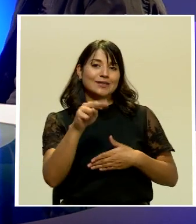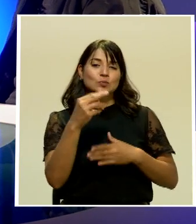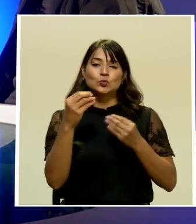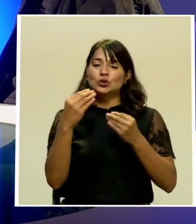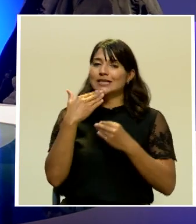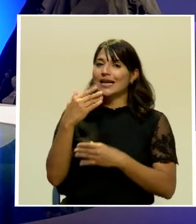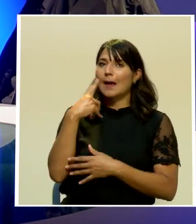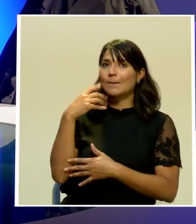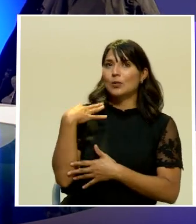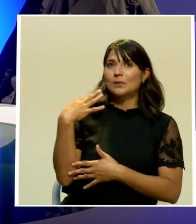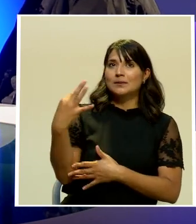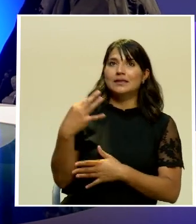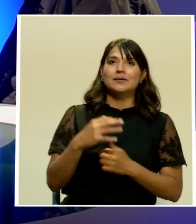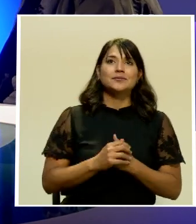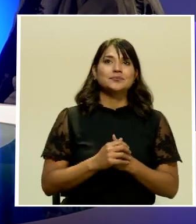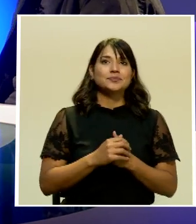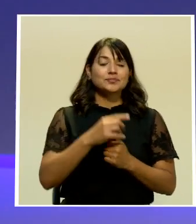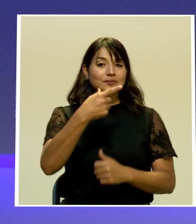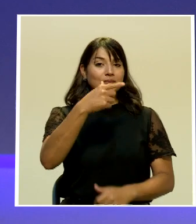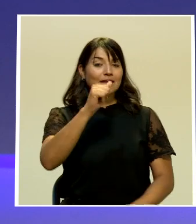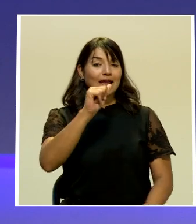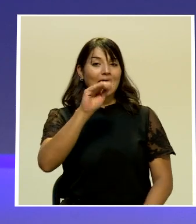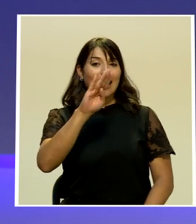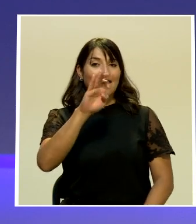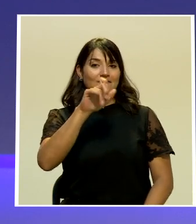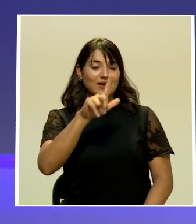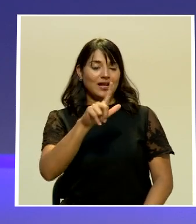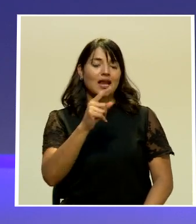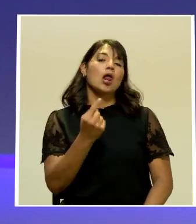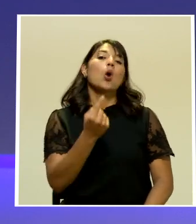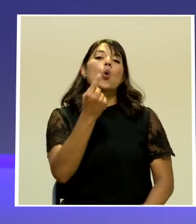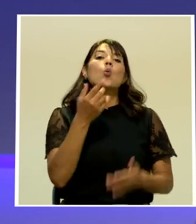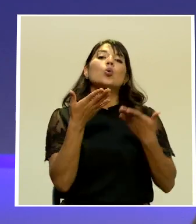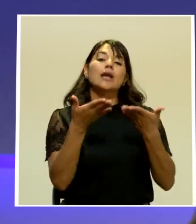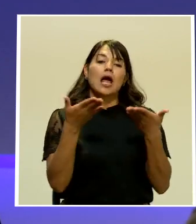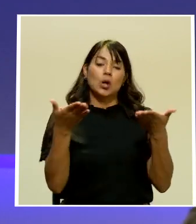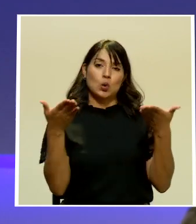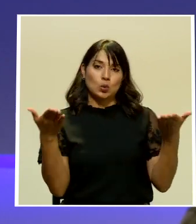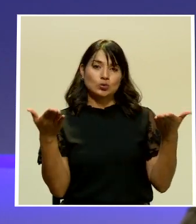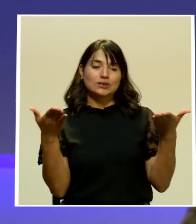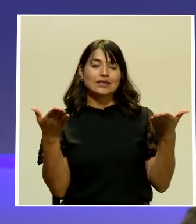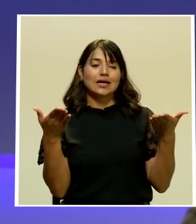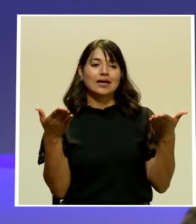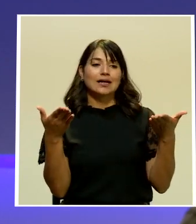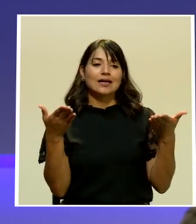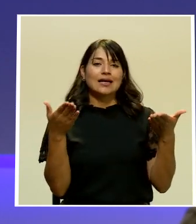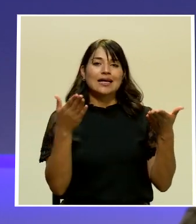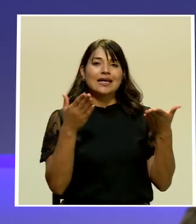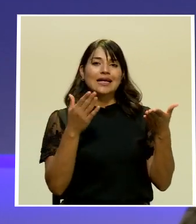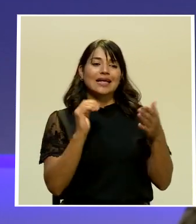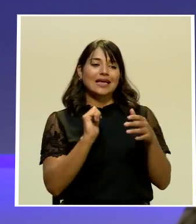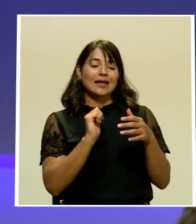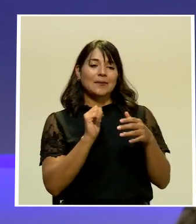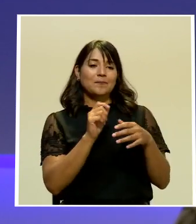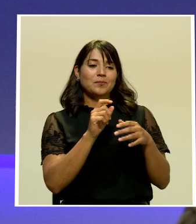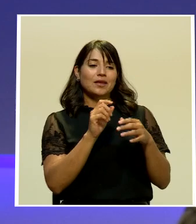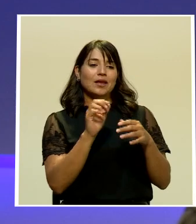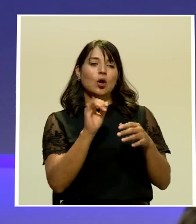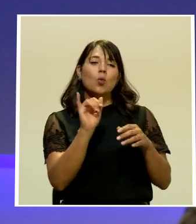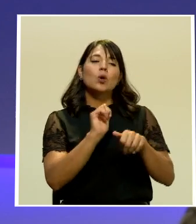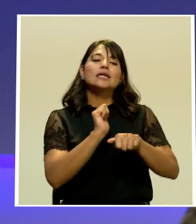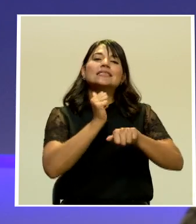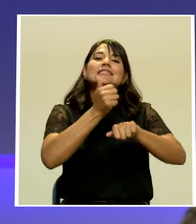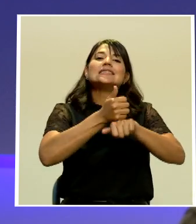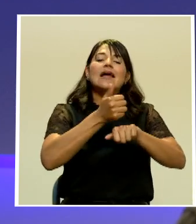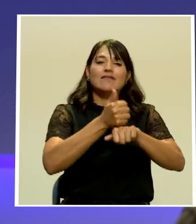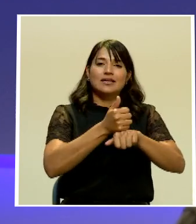invitarme. Gabriel, una de las cosas que define a alguien que trabaja con historias en cine